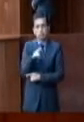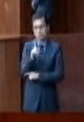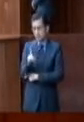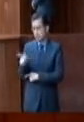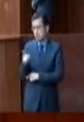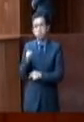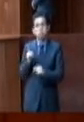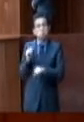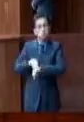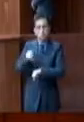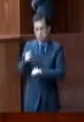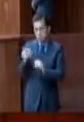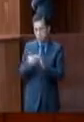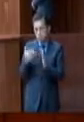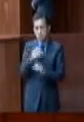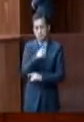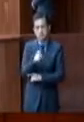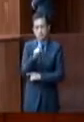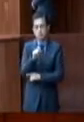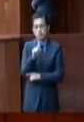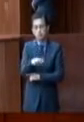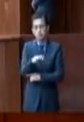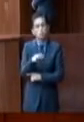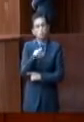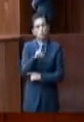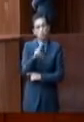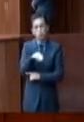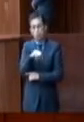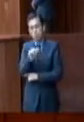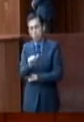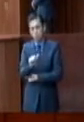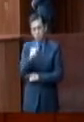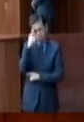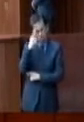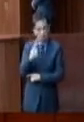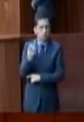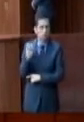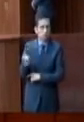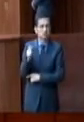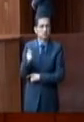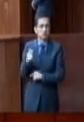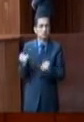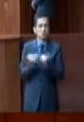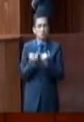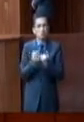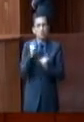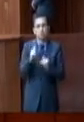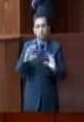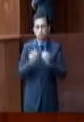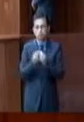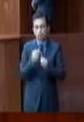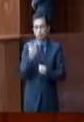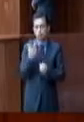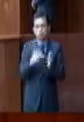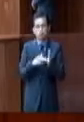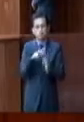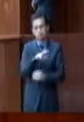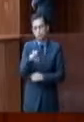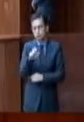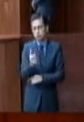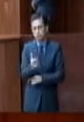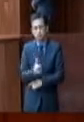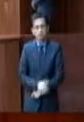sanción de 128 veces la unidad de medida y actualización equivalente a 8 mil 800 pesos